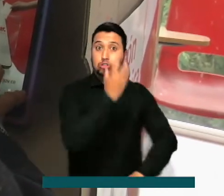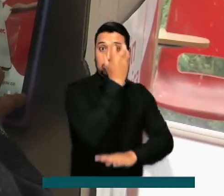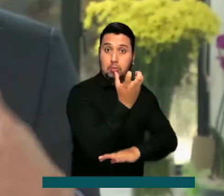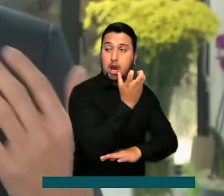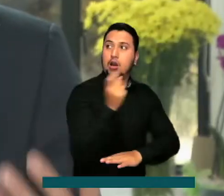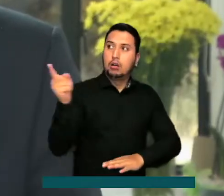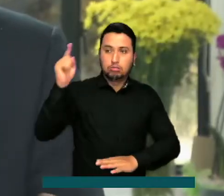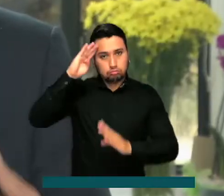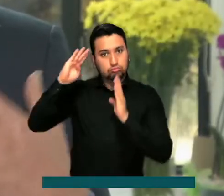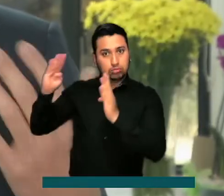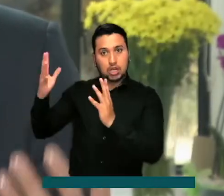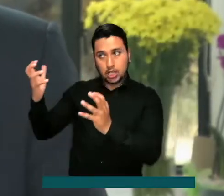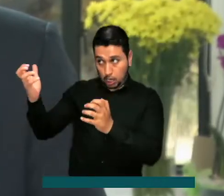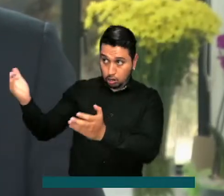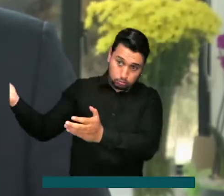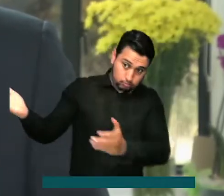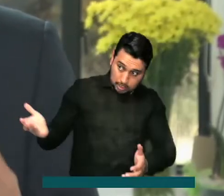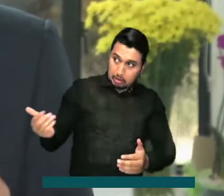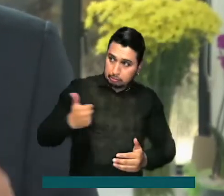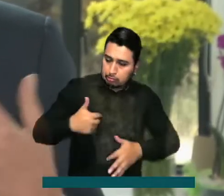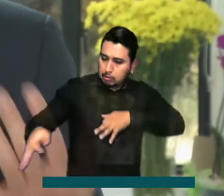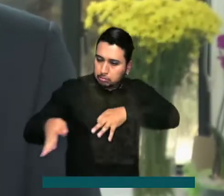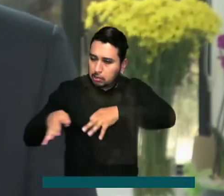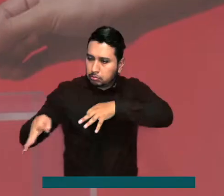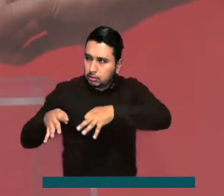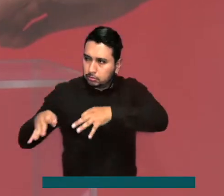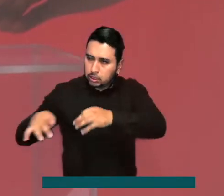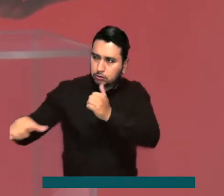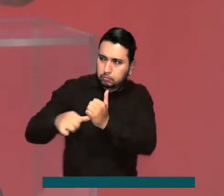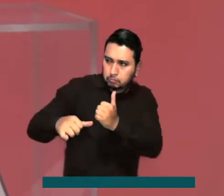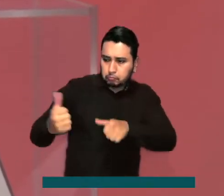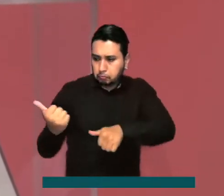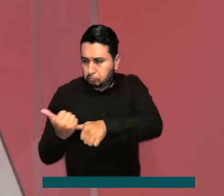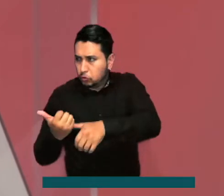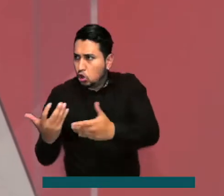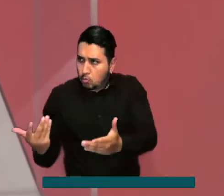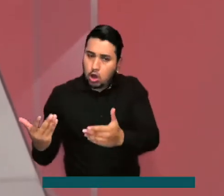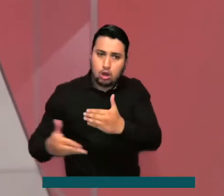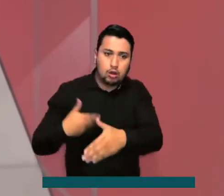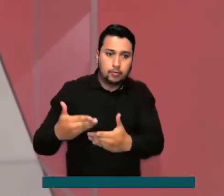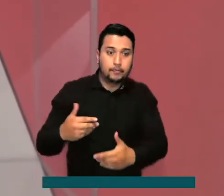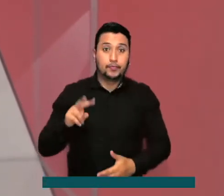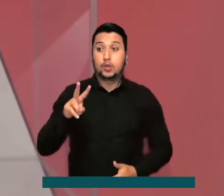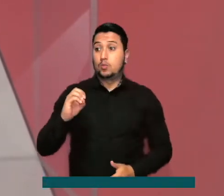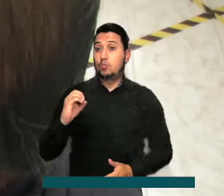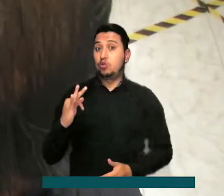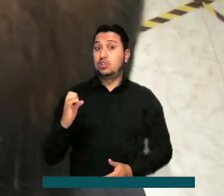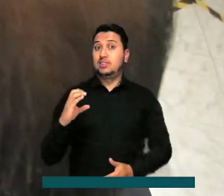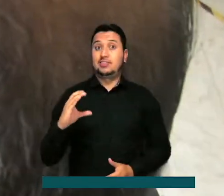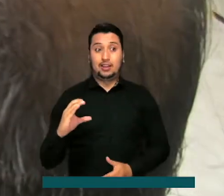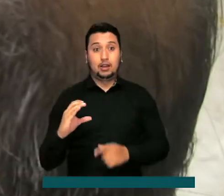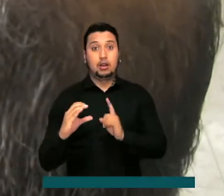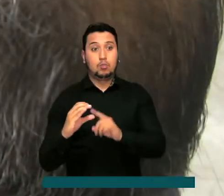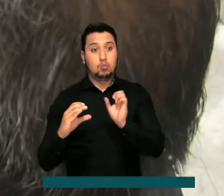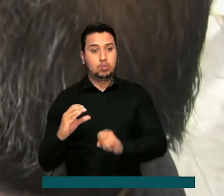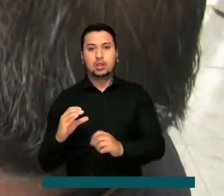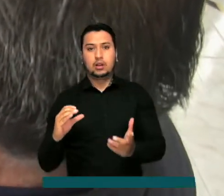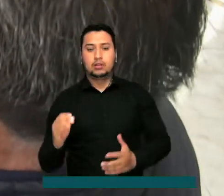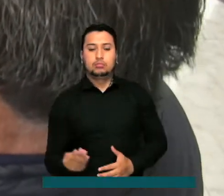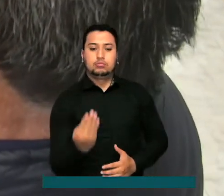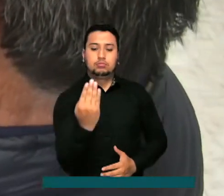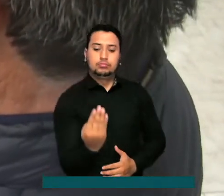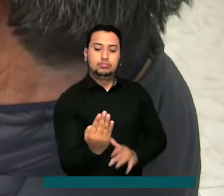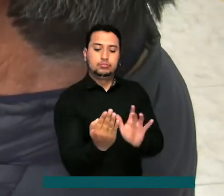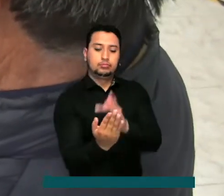apoyo hicimos toda la capacitación la asesoría el montaje bote es una plataforma a la que los lectores pueden acceder con una tablet y